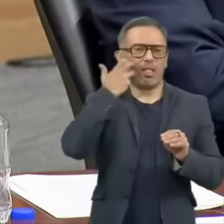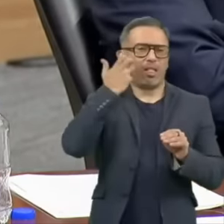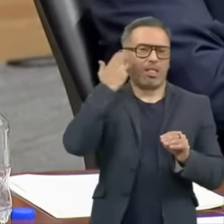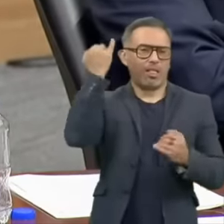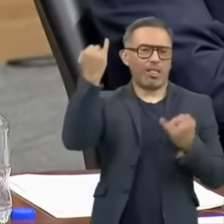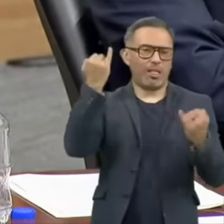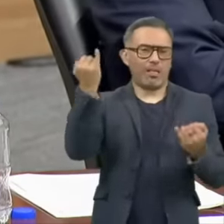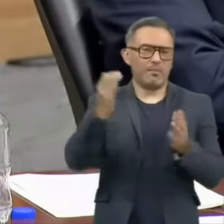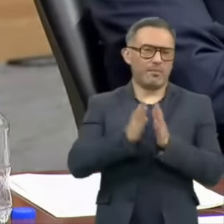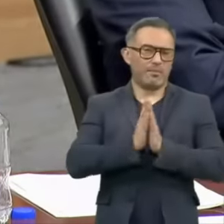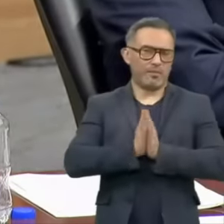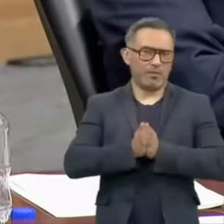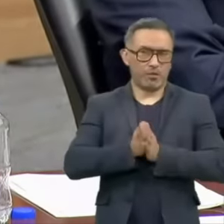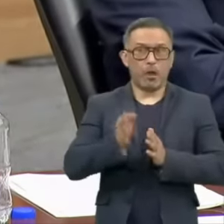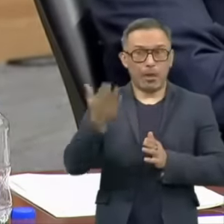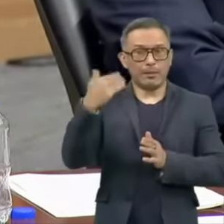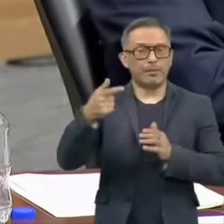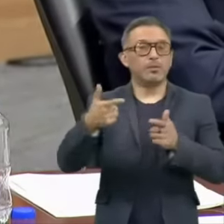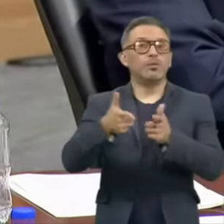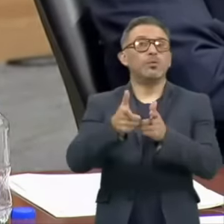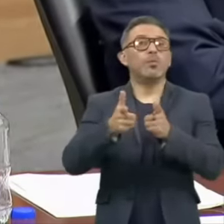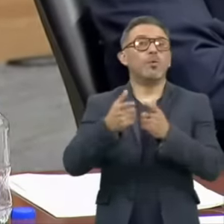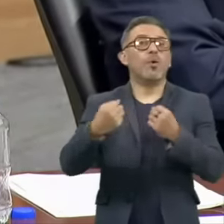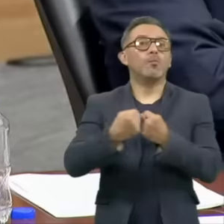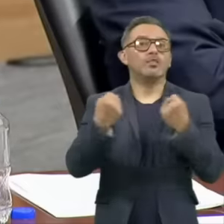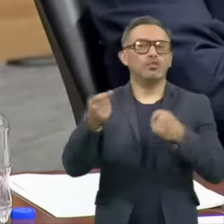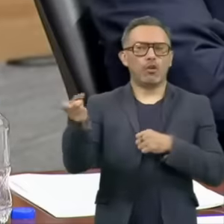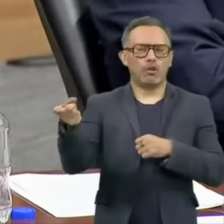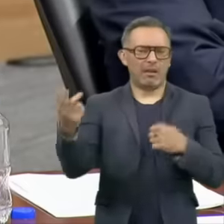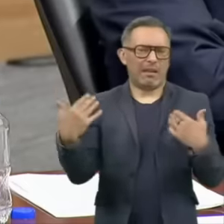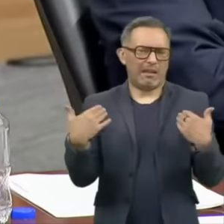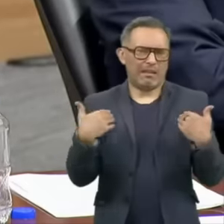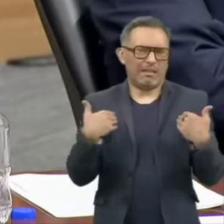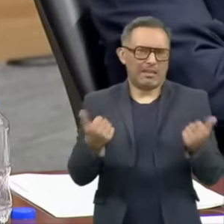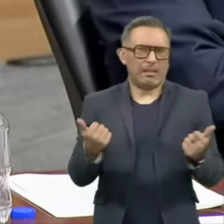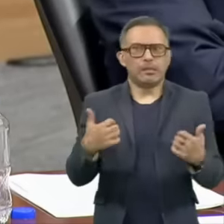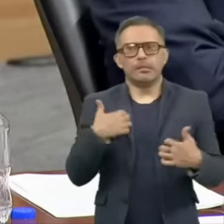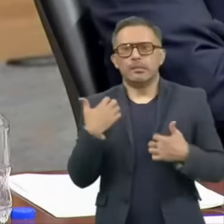de la oposición. No asimilan que perdieron.